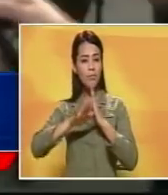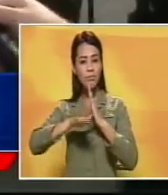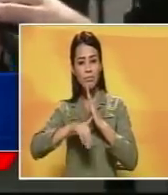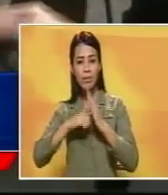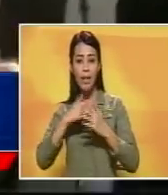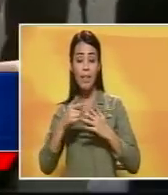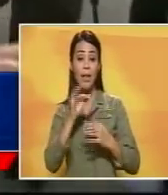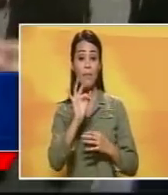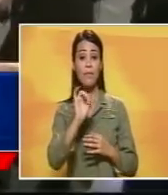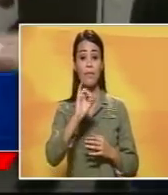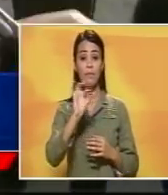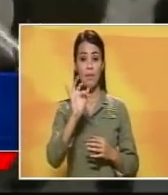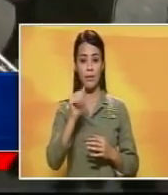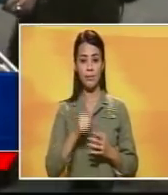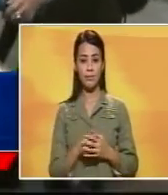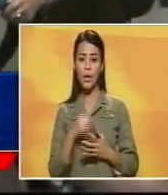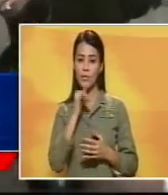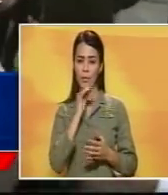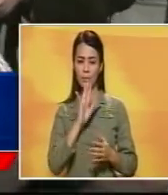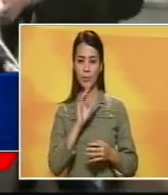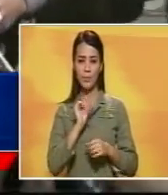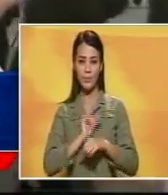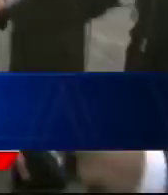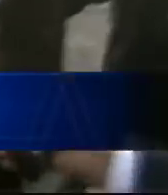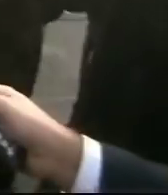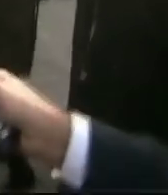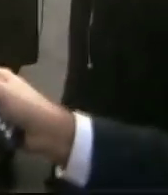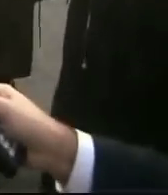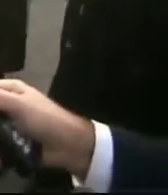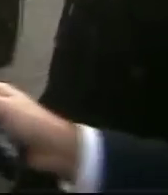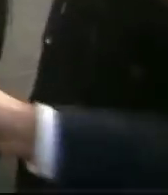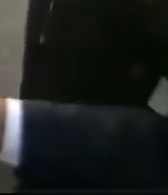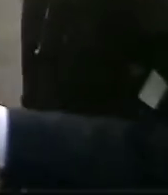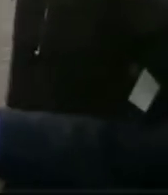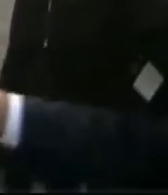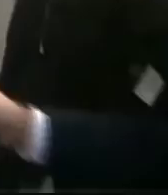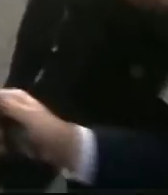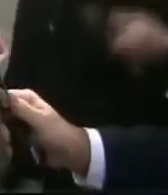la FIFA. Los detalles en tan solo minutos. Ya venimos.